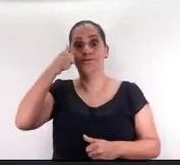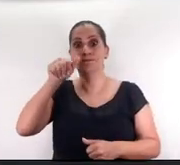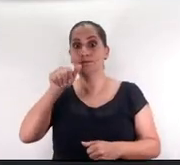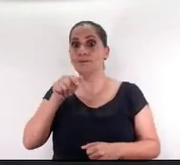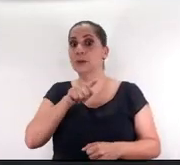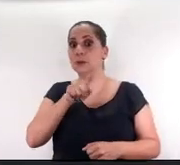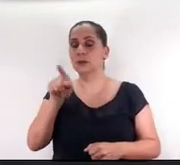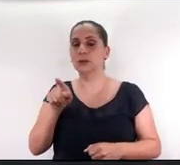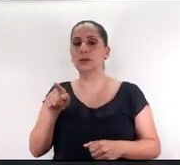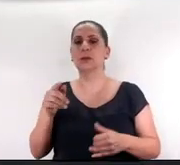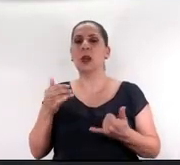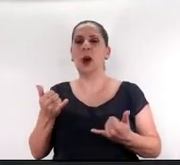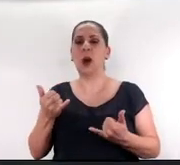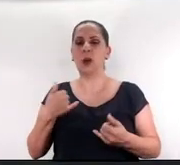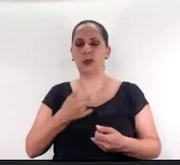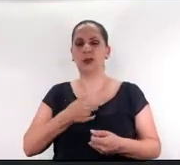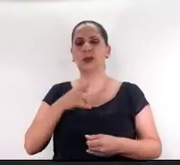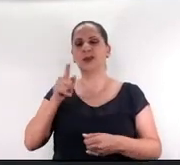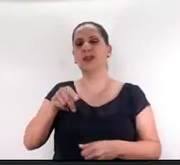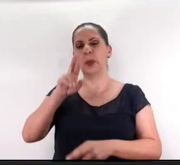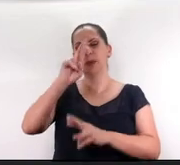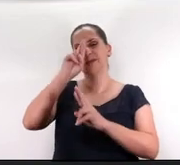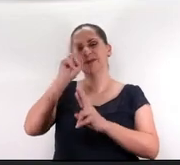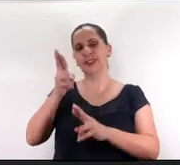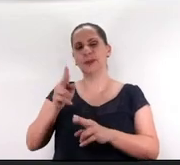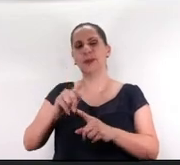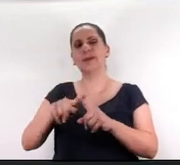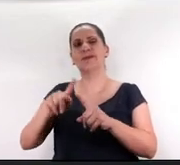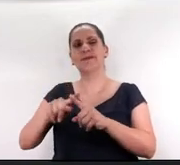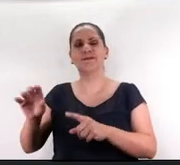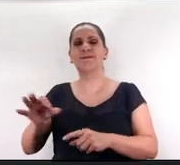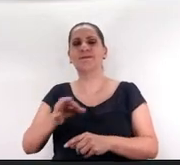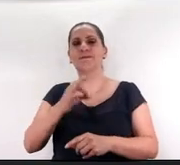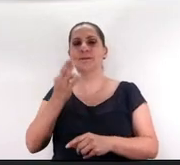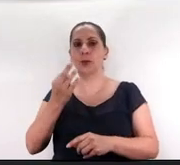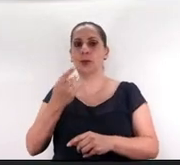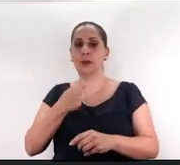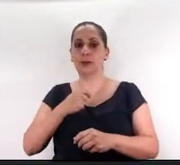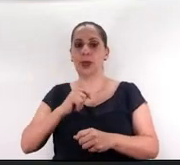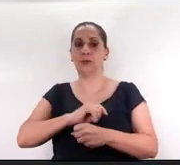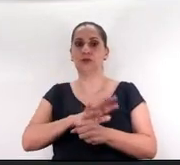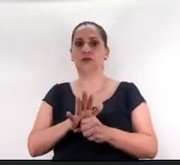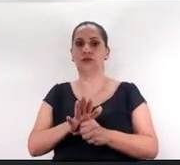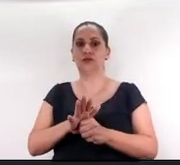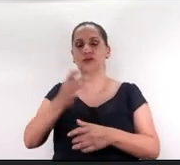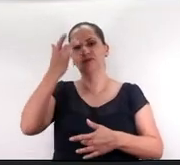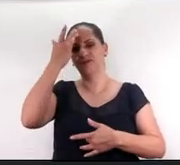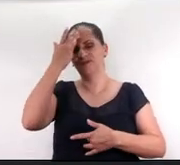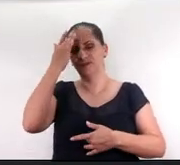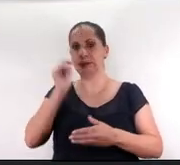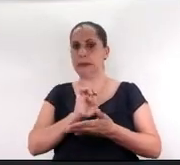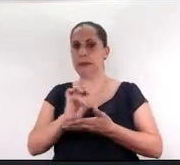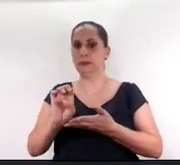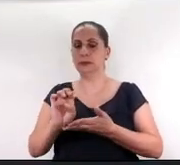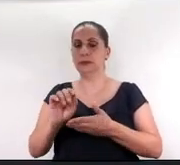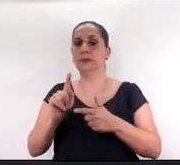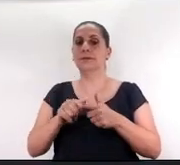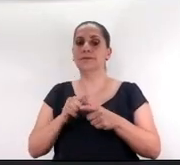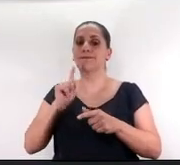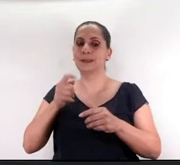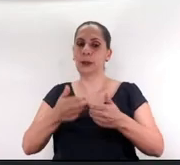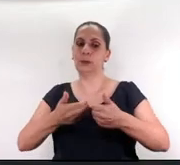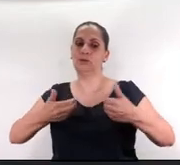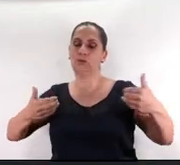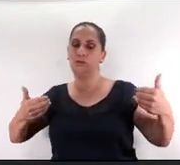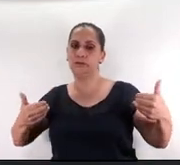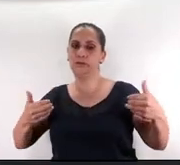que nos encontramos respetando las medidas sanitarias ante el COVID-19, por lo cual estamos con distanciamiento